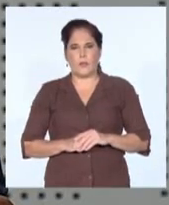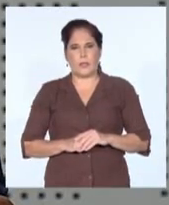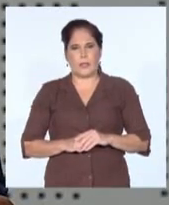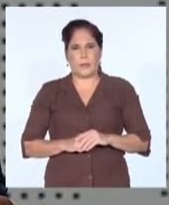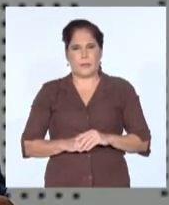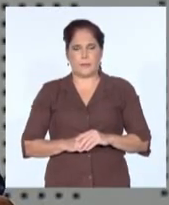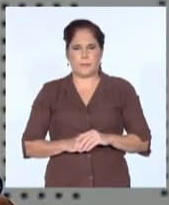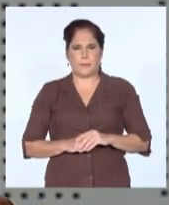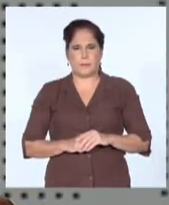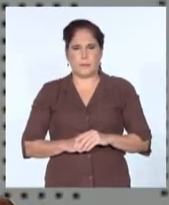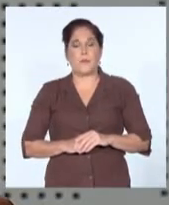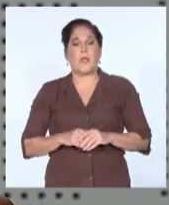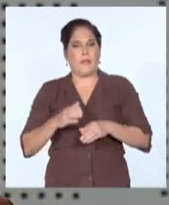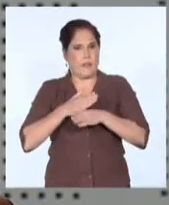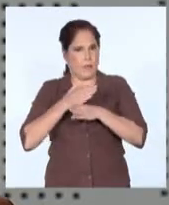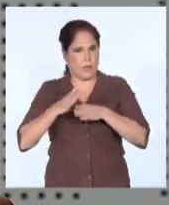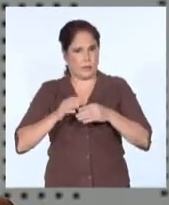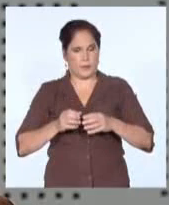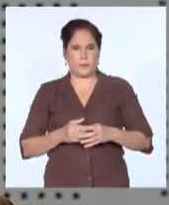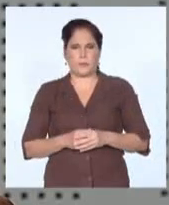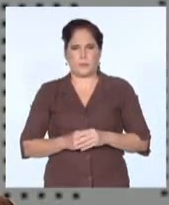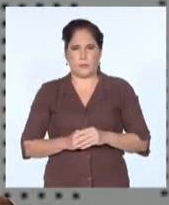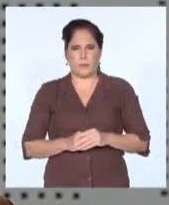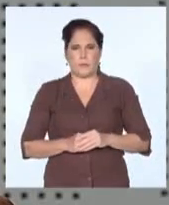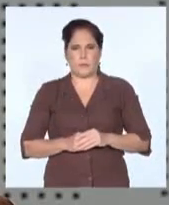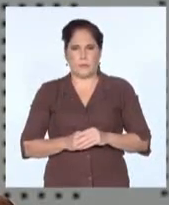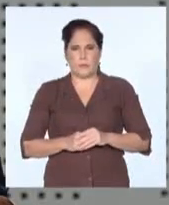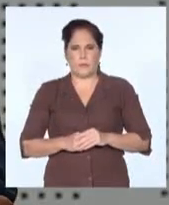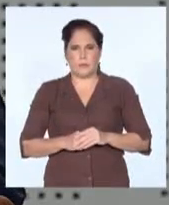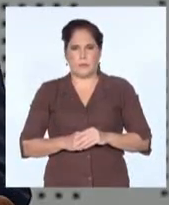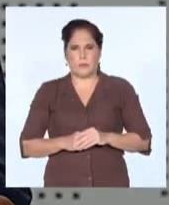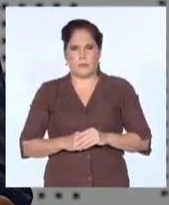temas bilaterales entre los Estados miembros. Dos,